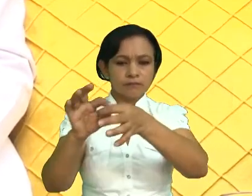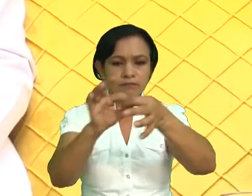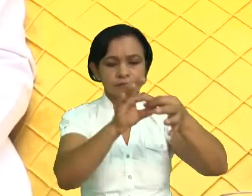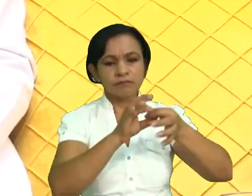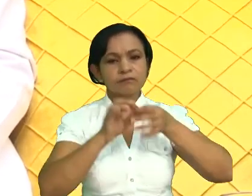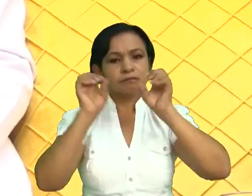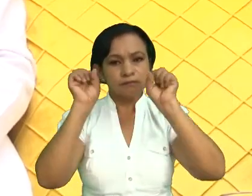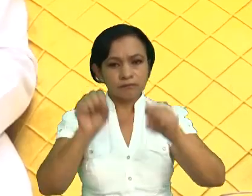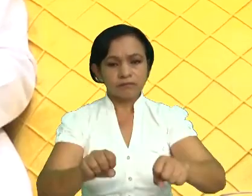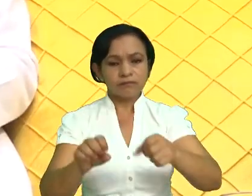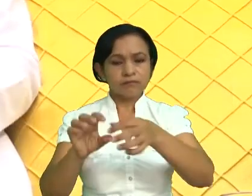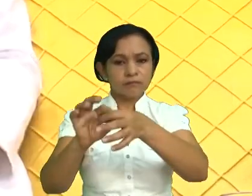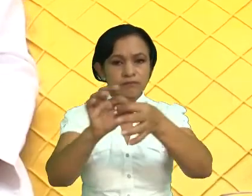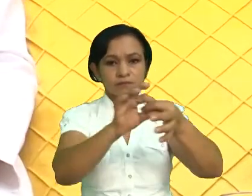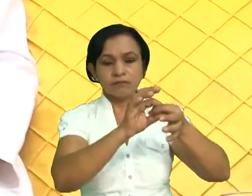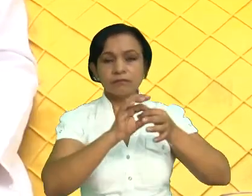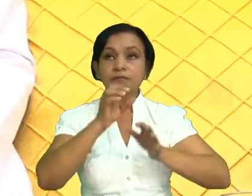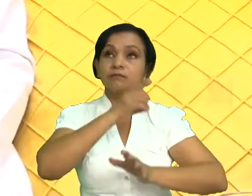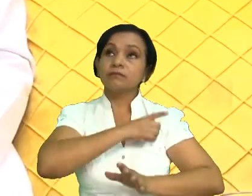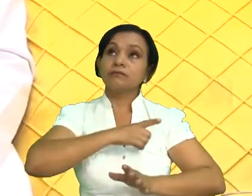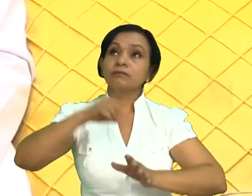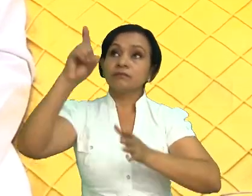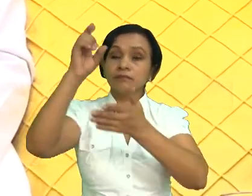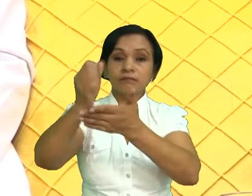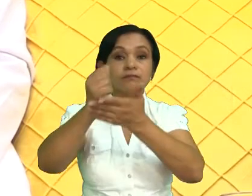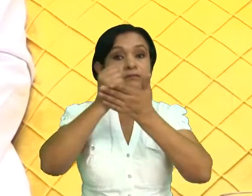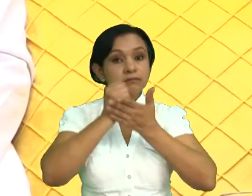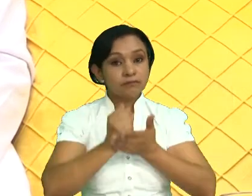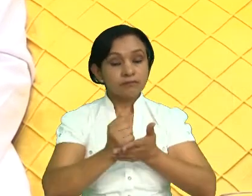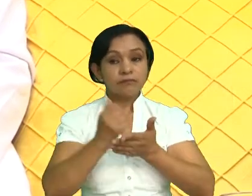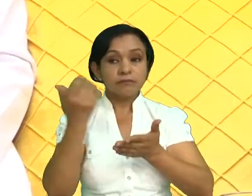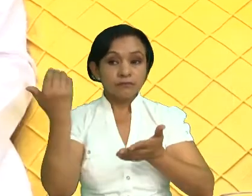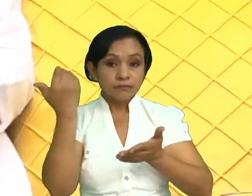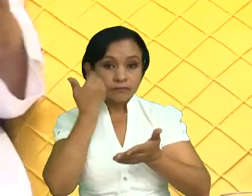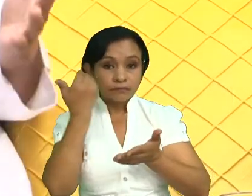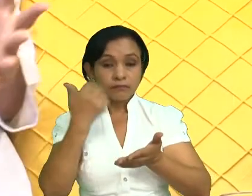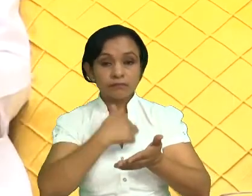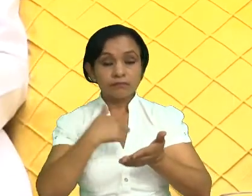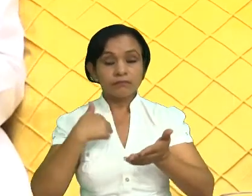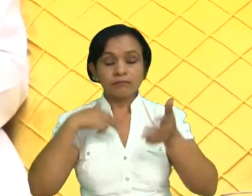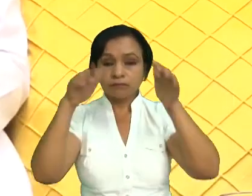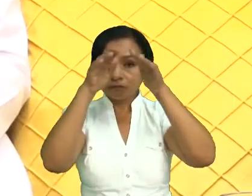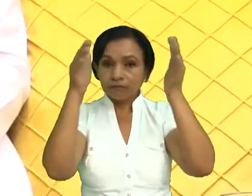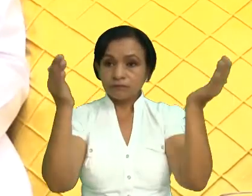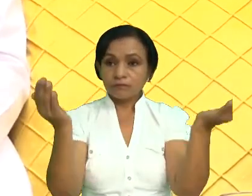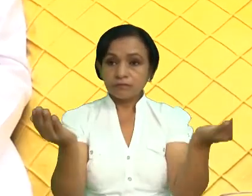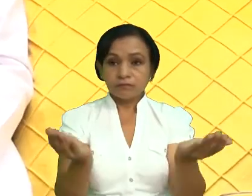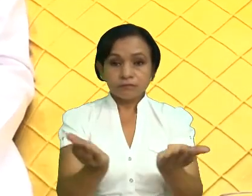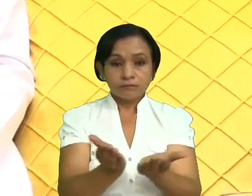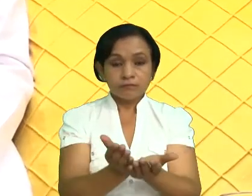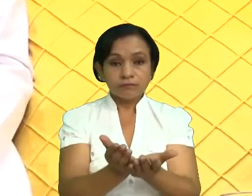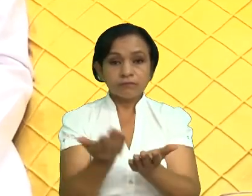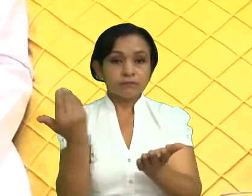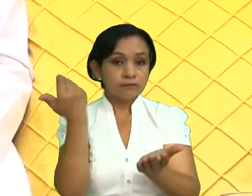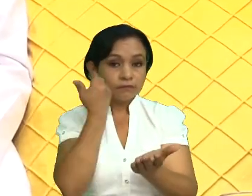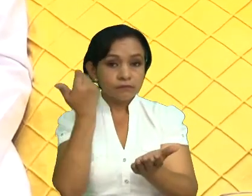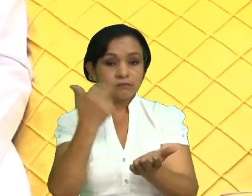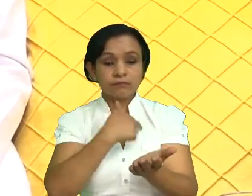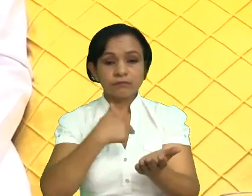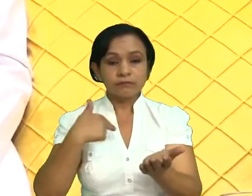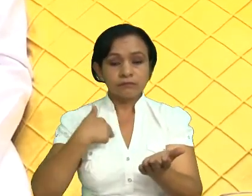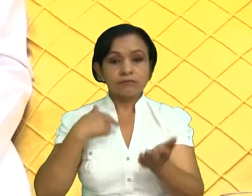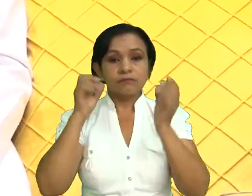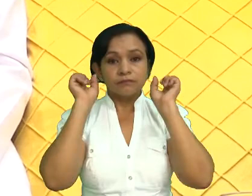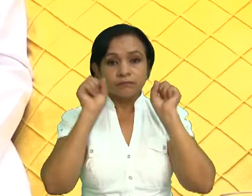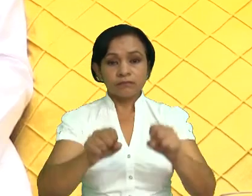lograr, juntos con el favor de Dios, esta epidemia que está a nivel mundial, que ahora es una pandemia, vamos a lograr